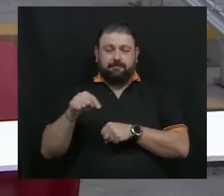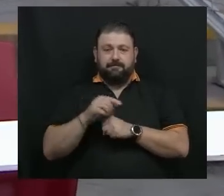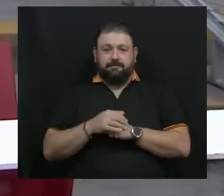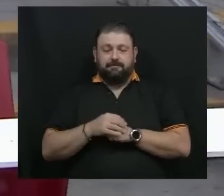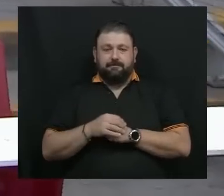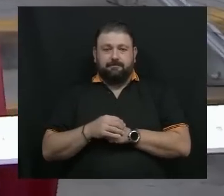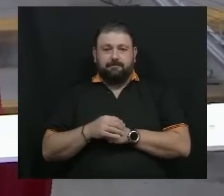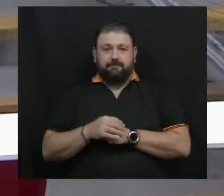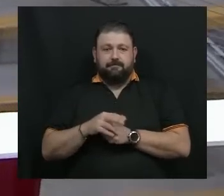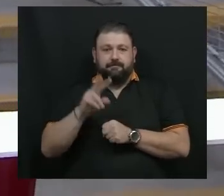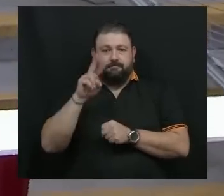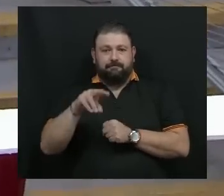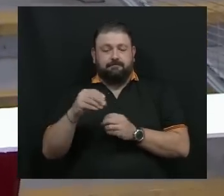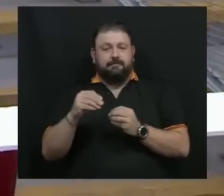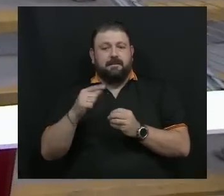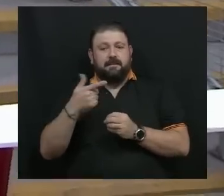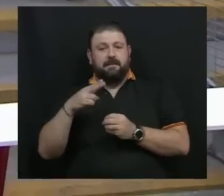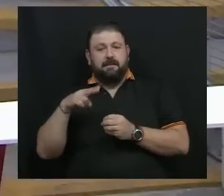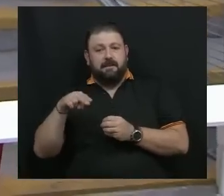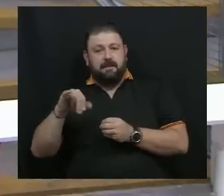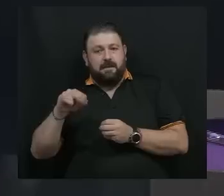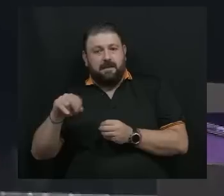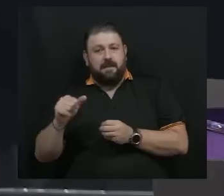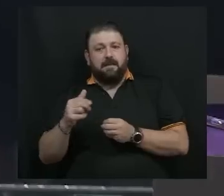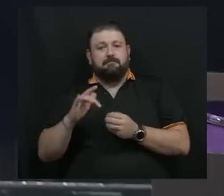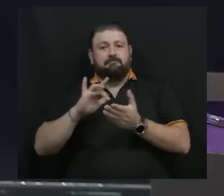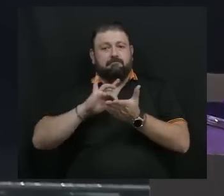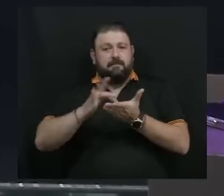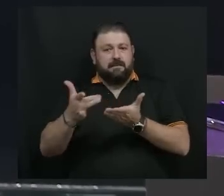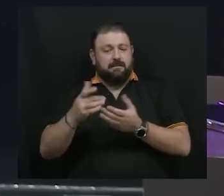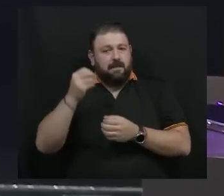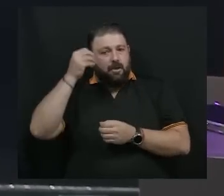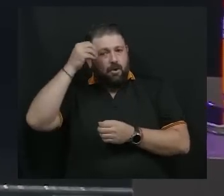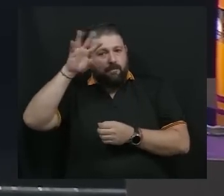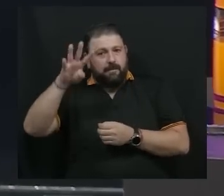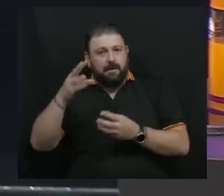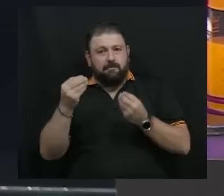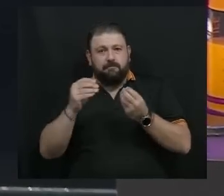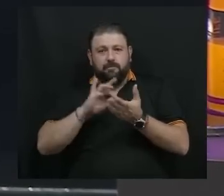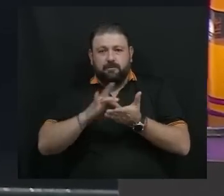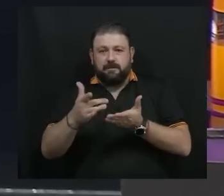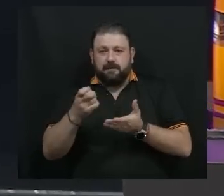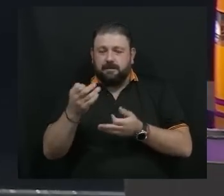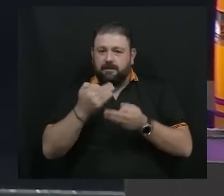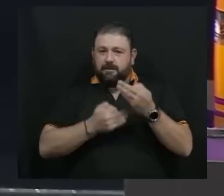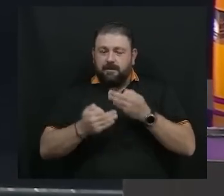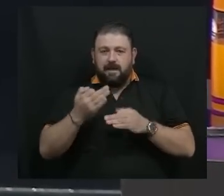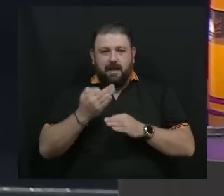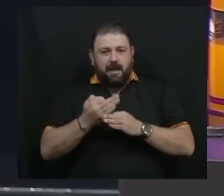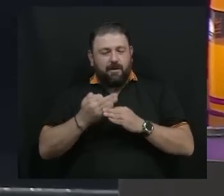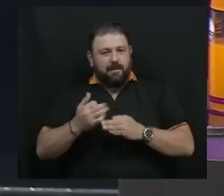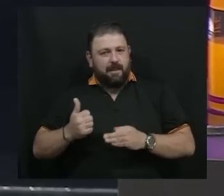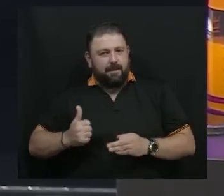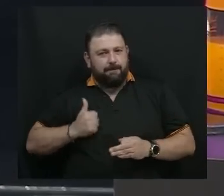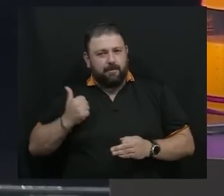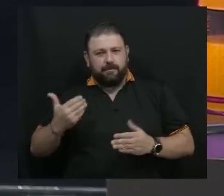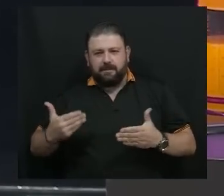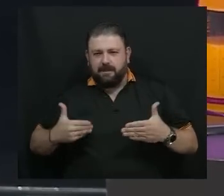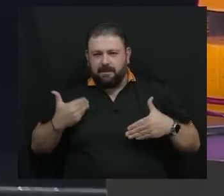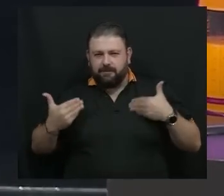Nina, muchas gracias. OmniLife, muchas gracias. Disfruten estos 3 días,